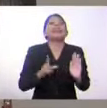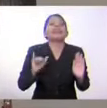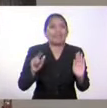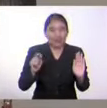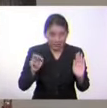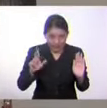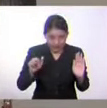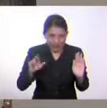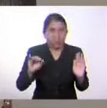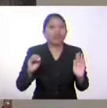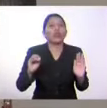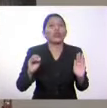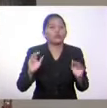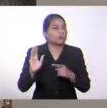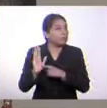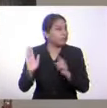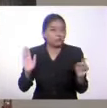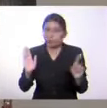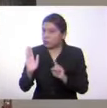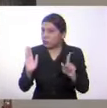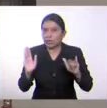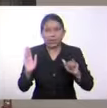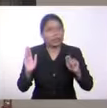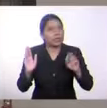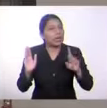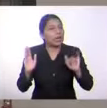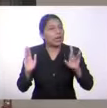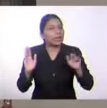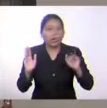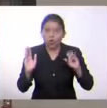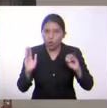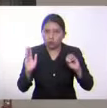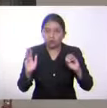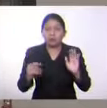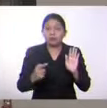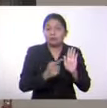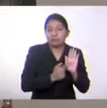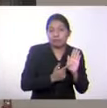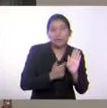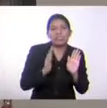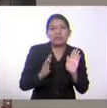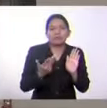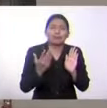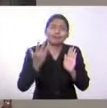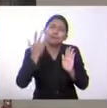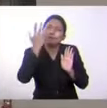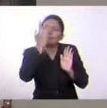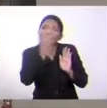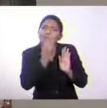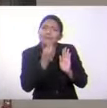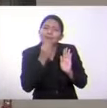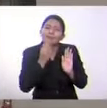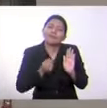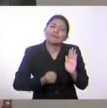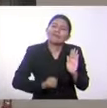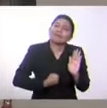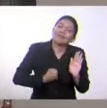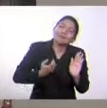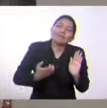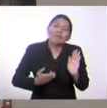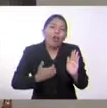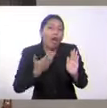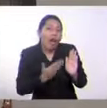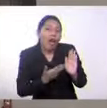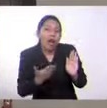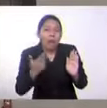Los primeros lo que pretenden es causar un goce estético en las personas que lo leen. ¿Qué quiere decir? Se va a valer de recursos